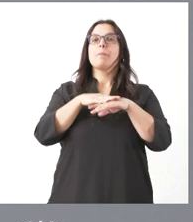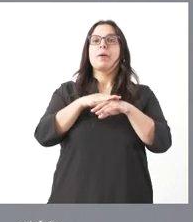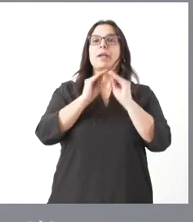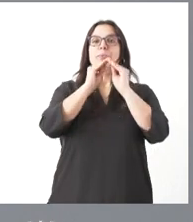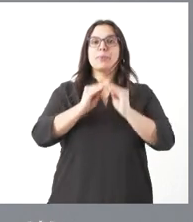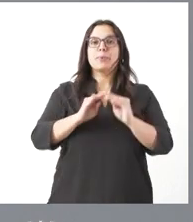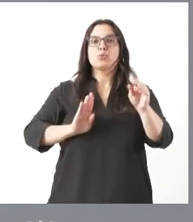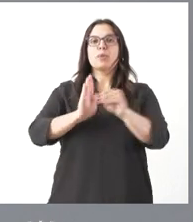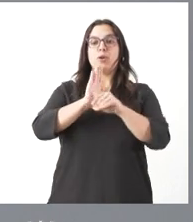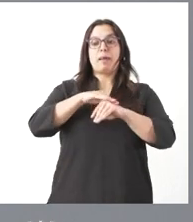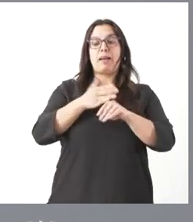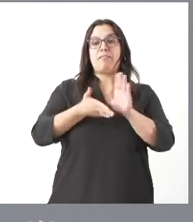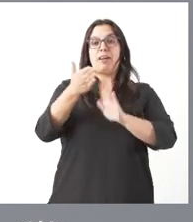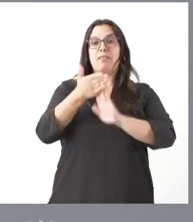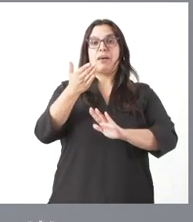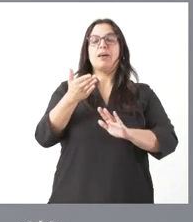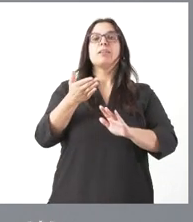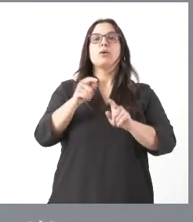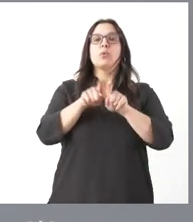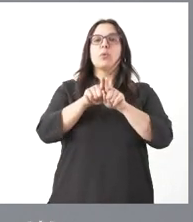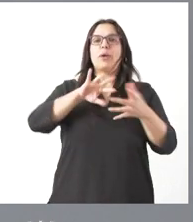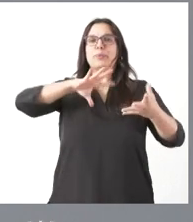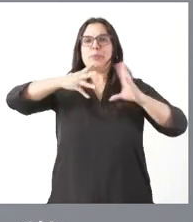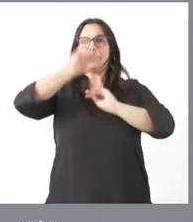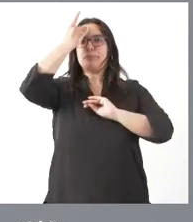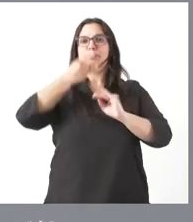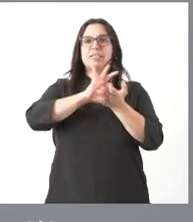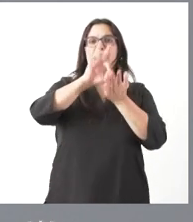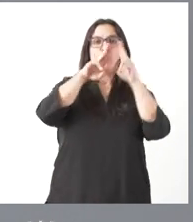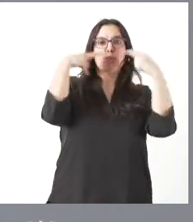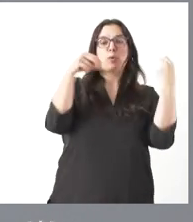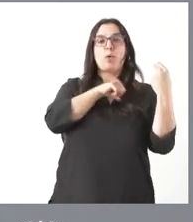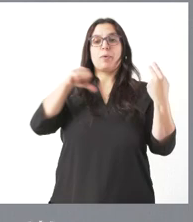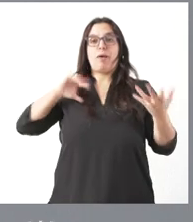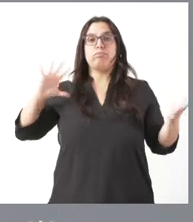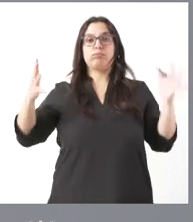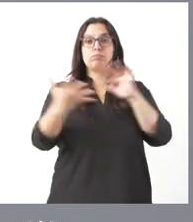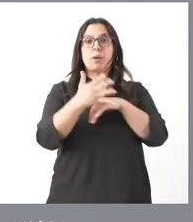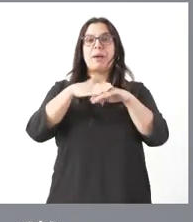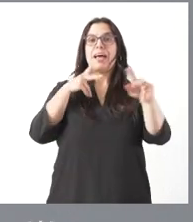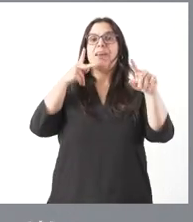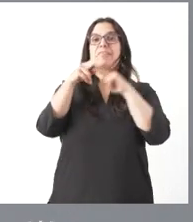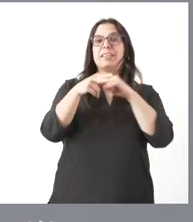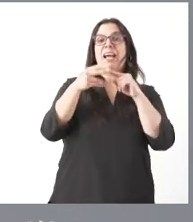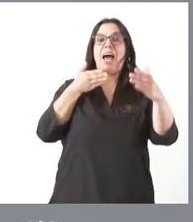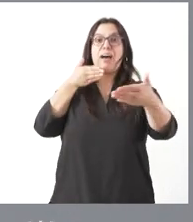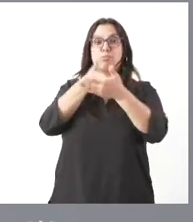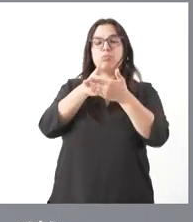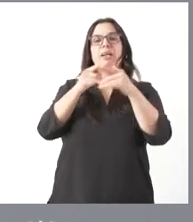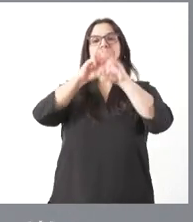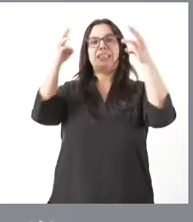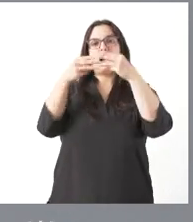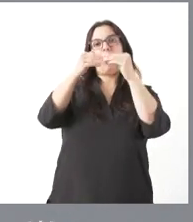para la creciente digitalización de los servicios públicos y privados y evitar la llamada brecha digital para aquellos ciudadanos